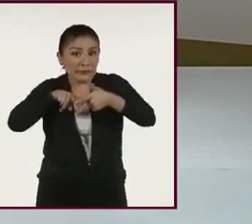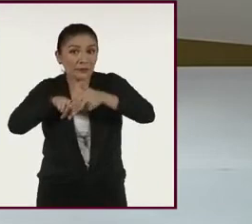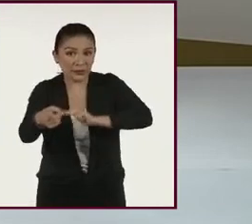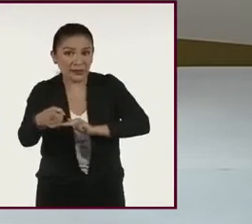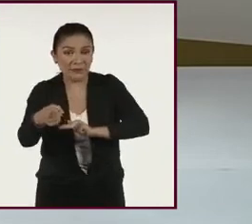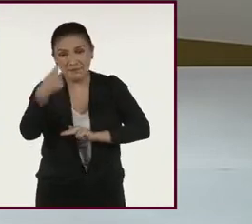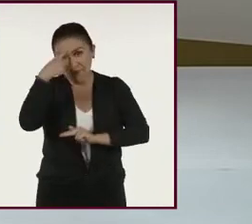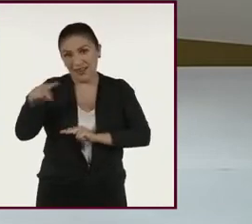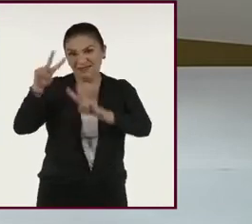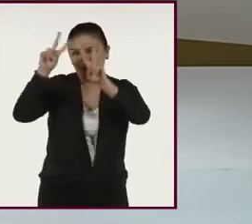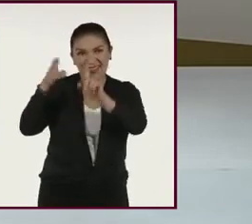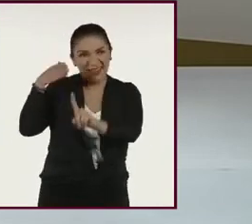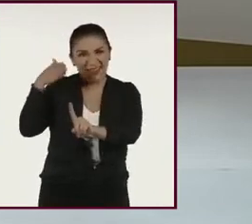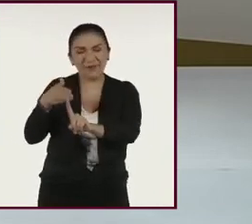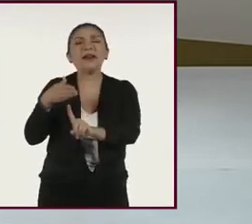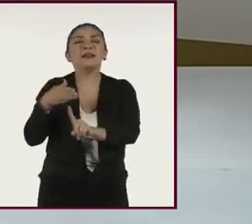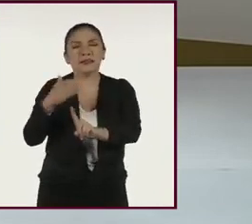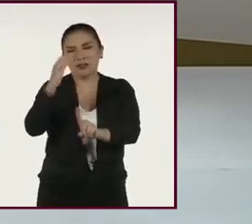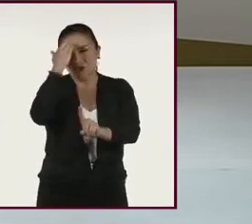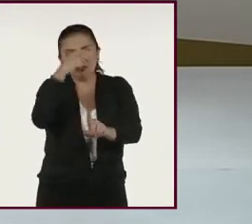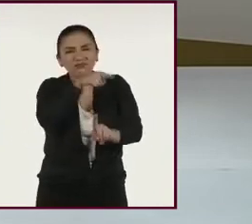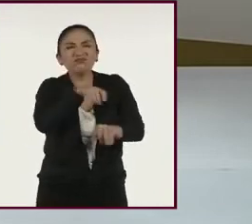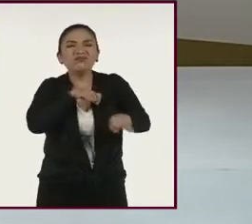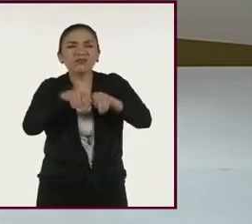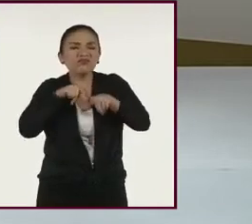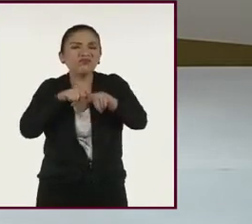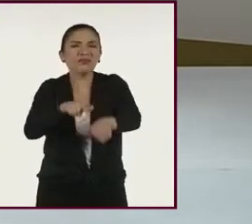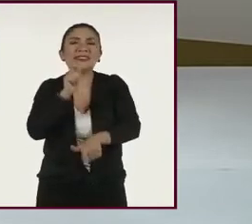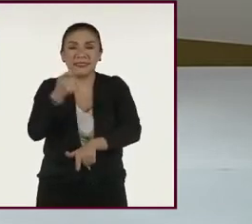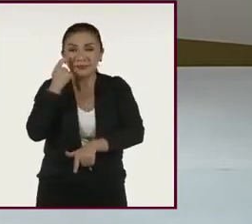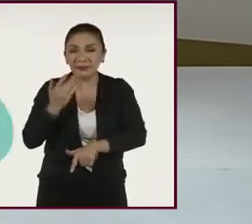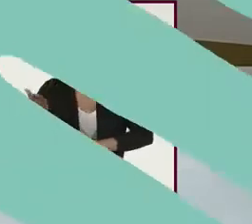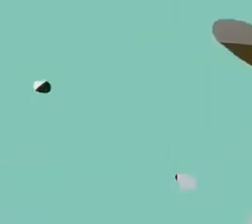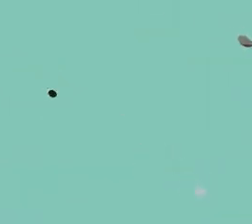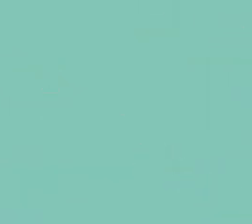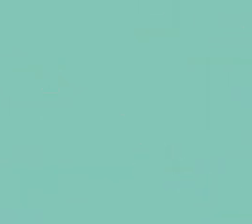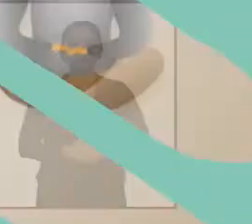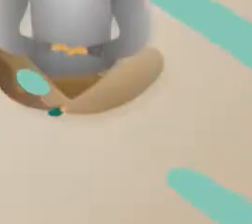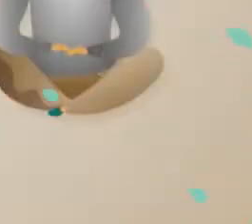comenzar con nuestro tema, vamos a conocer la trayectoria de nuestra invitada?